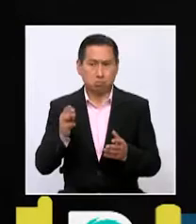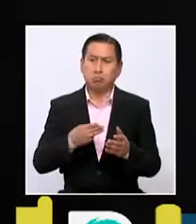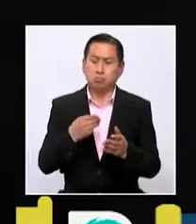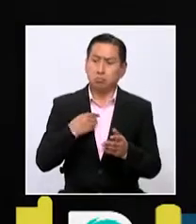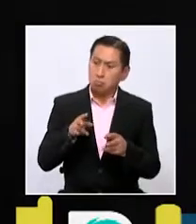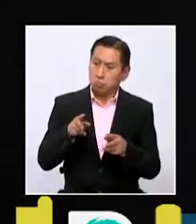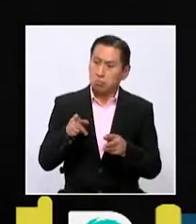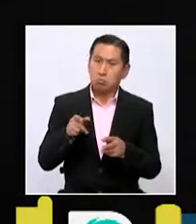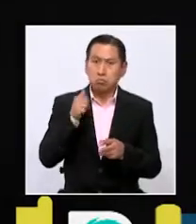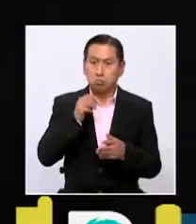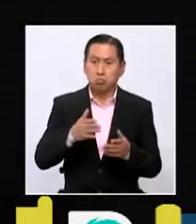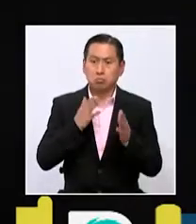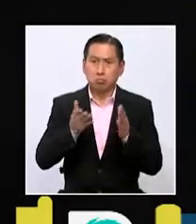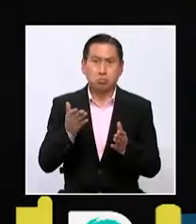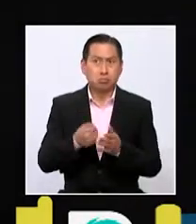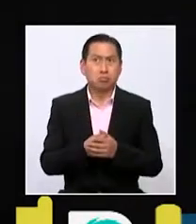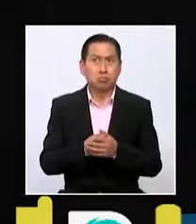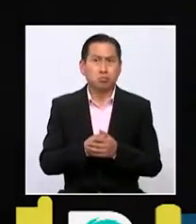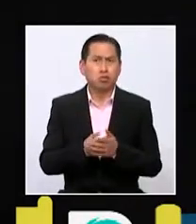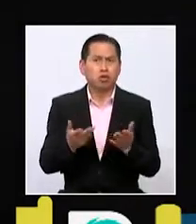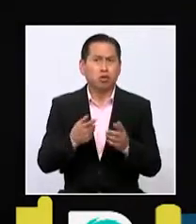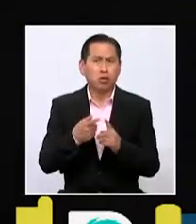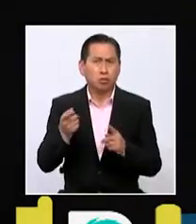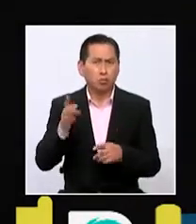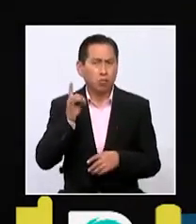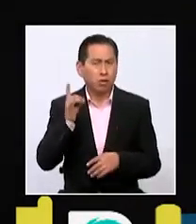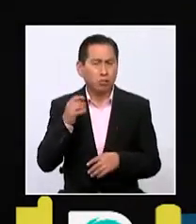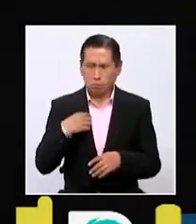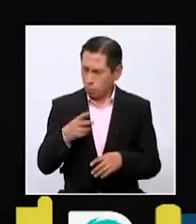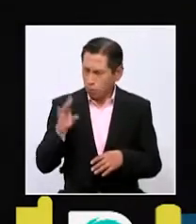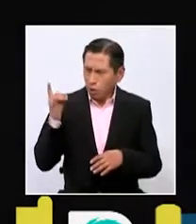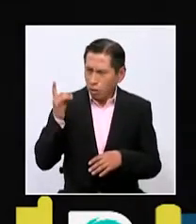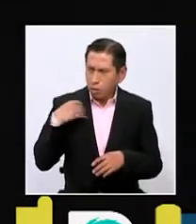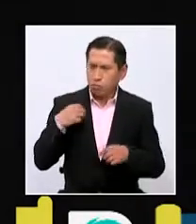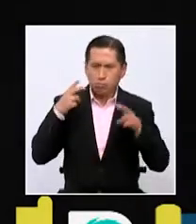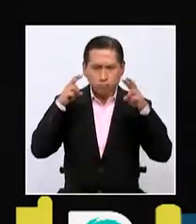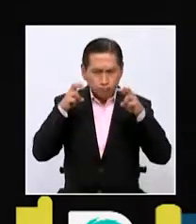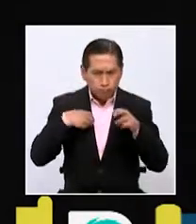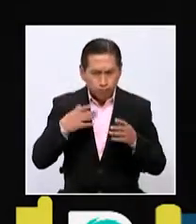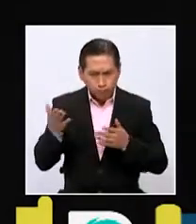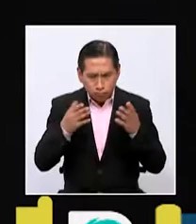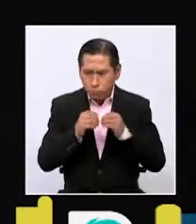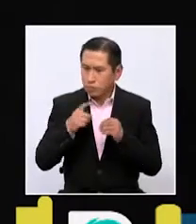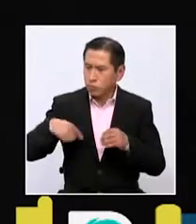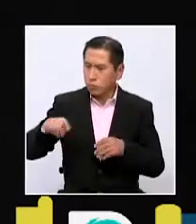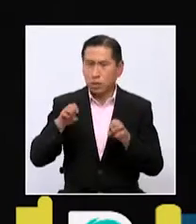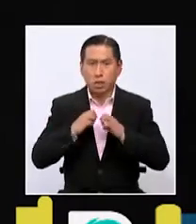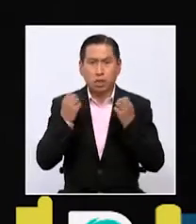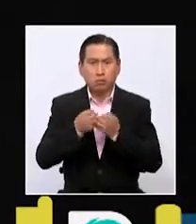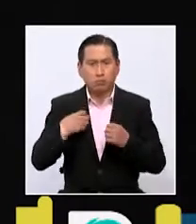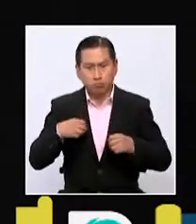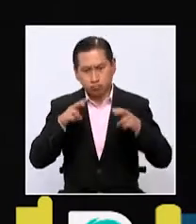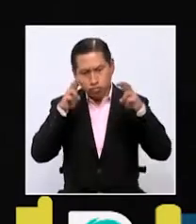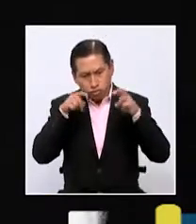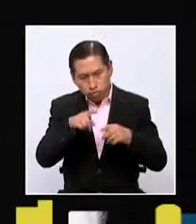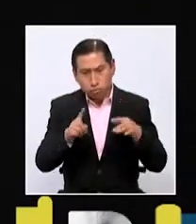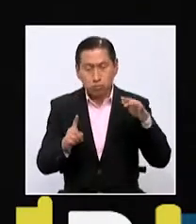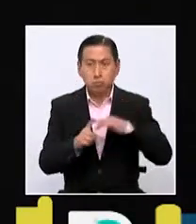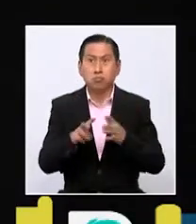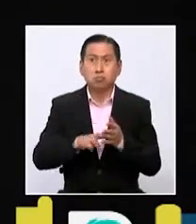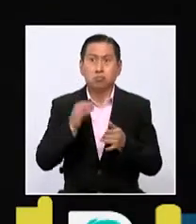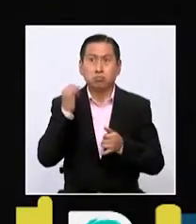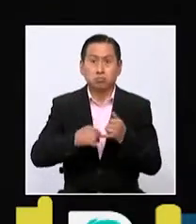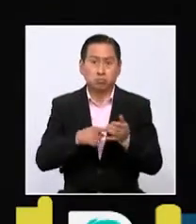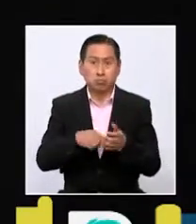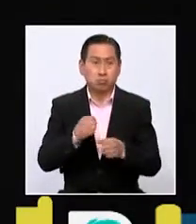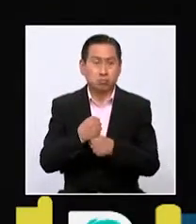gran cantante dónde es? De Bolivia. Dije, no puedo creerlo. Empecé a investigar con mi equipo. El resultado final es que esta es